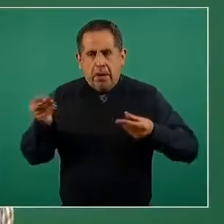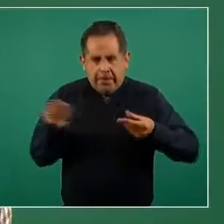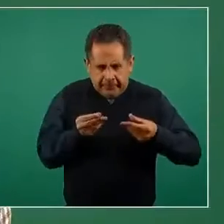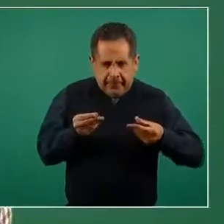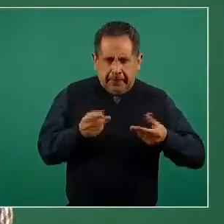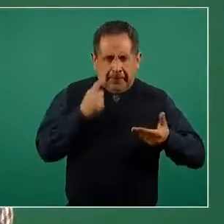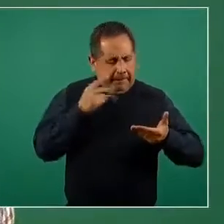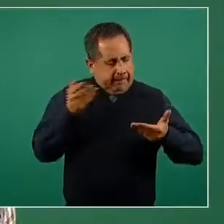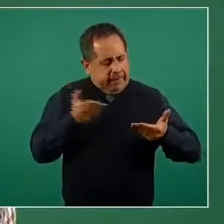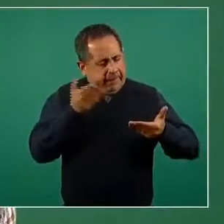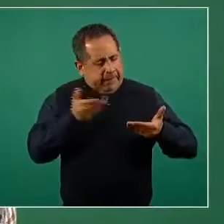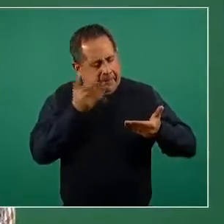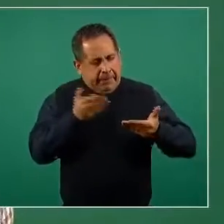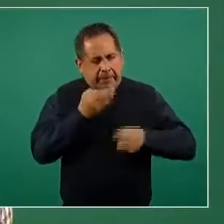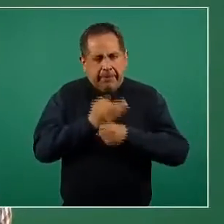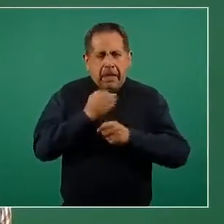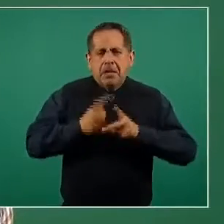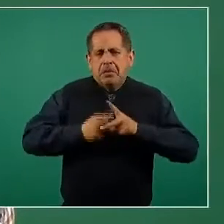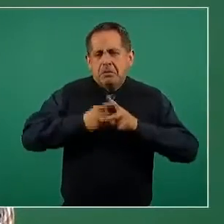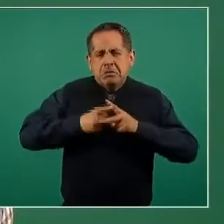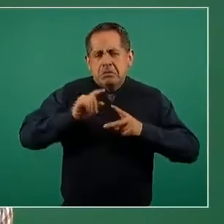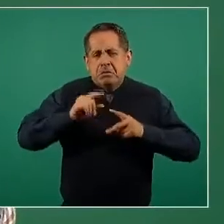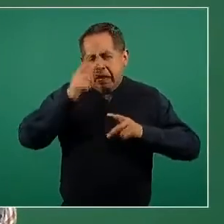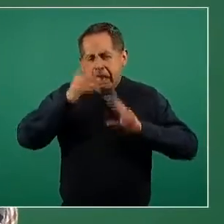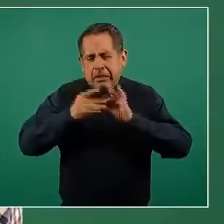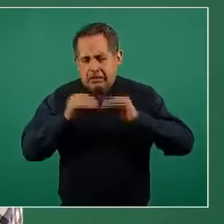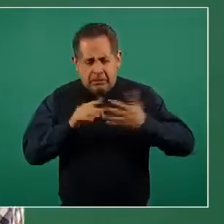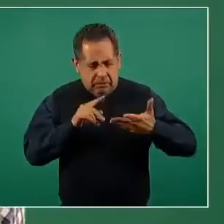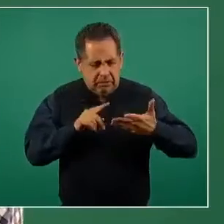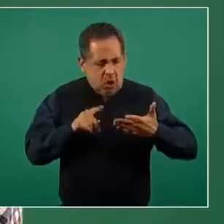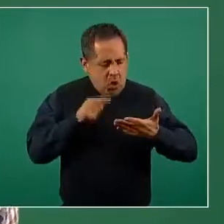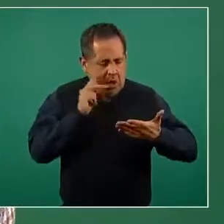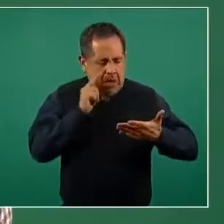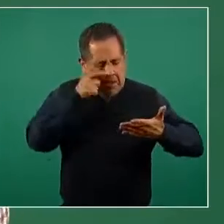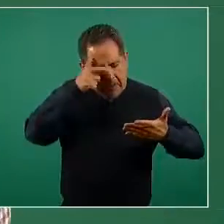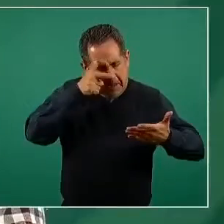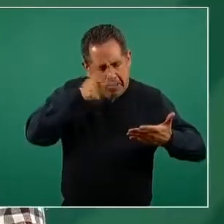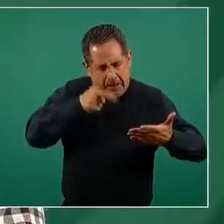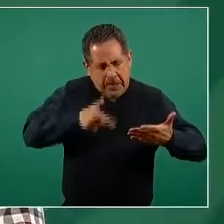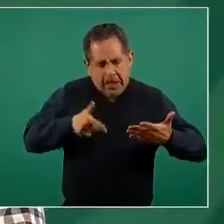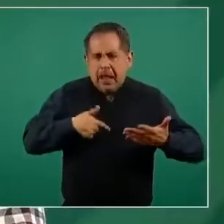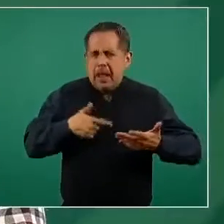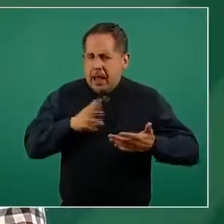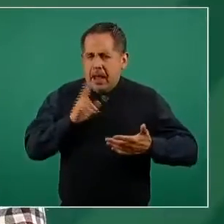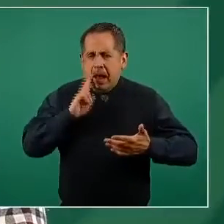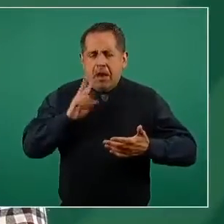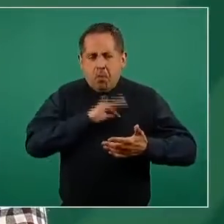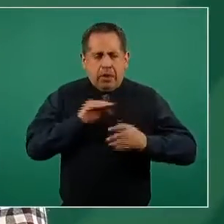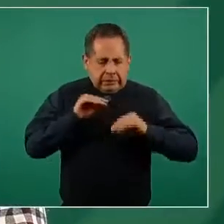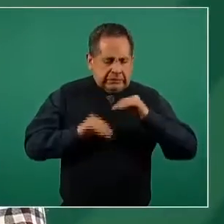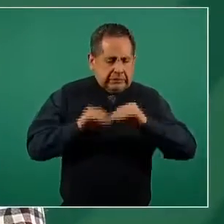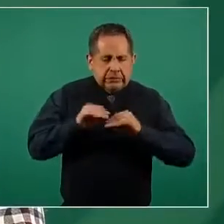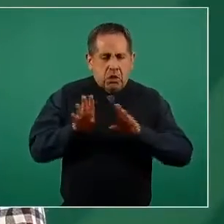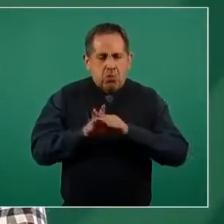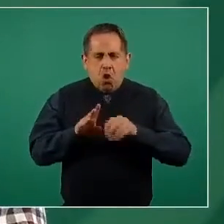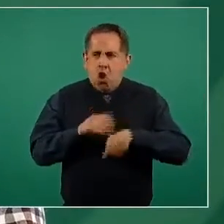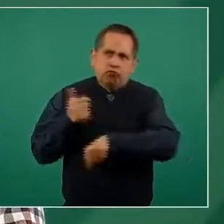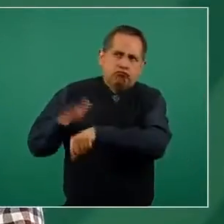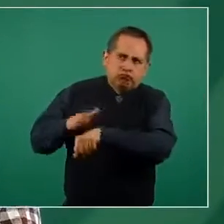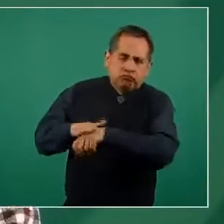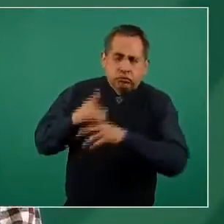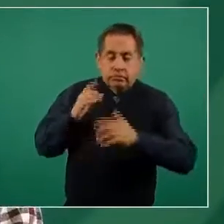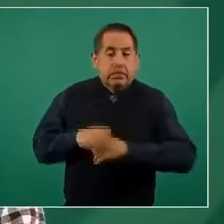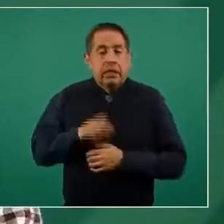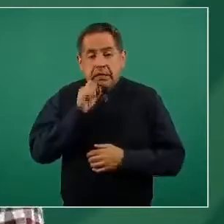es algunos estadísticos descriptivos, pero ya nos permite ir incorporando en tiempo real las observaciones.